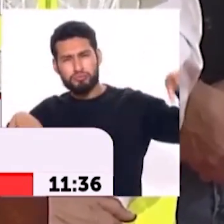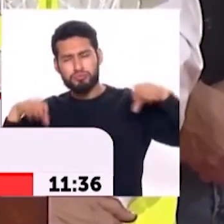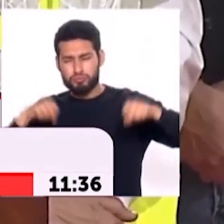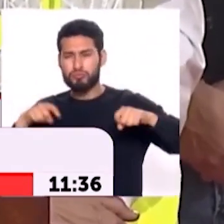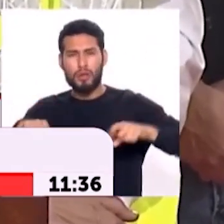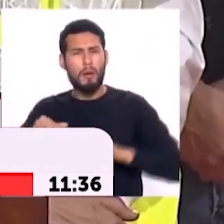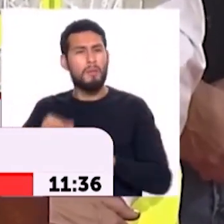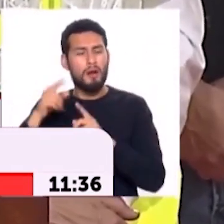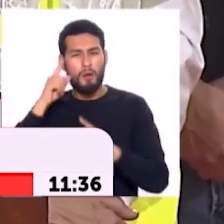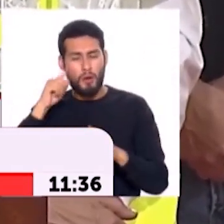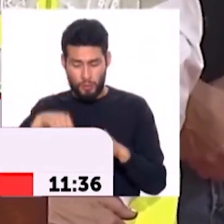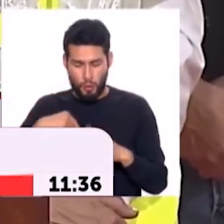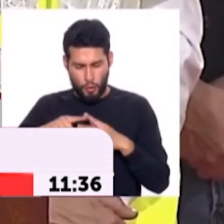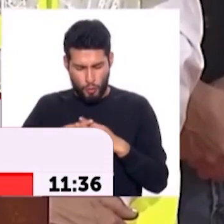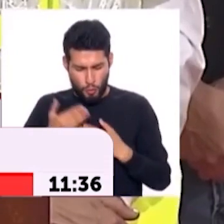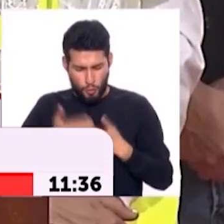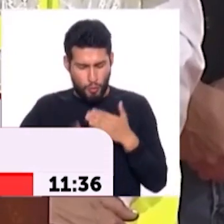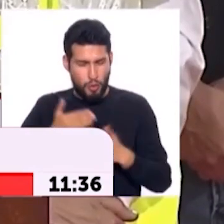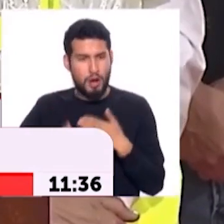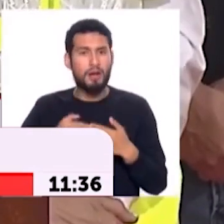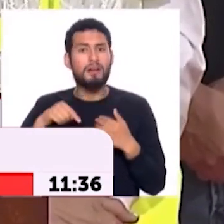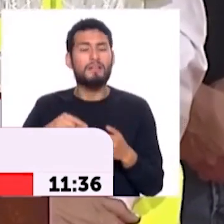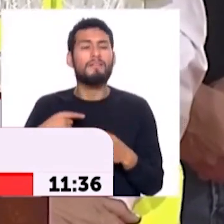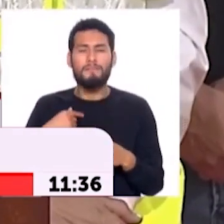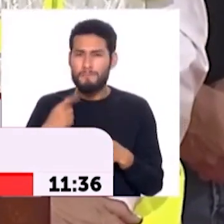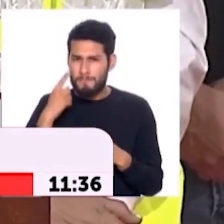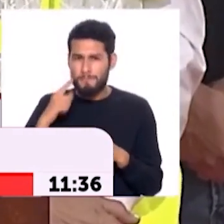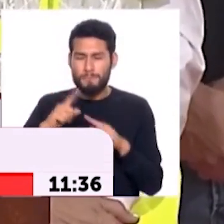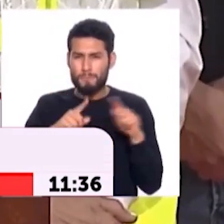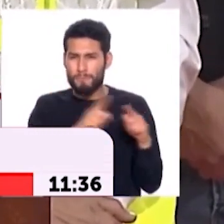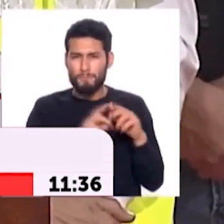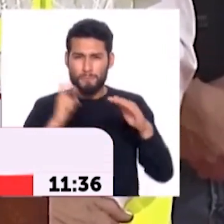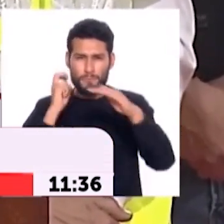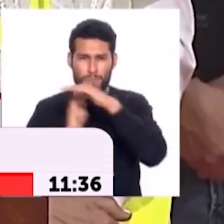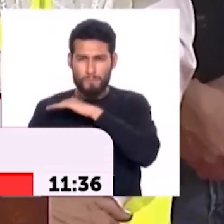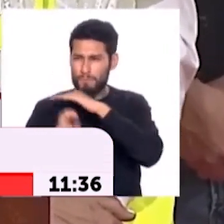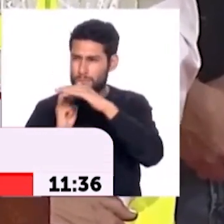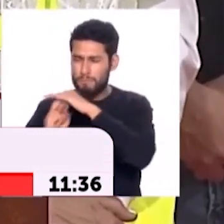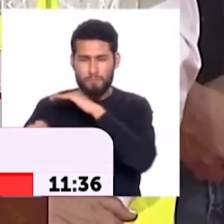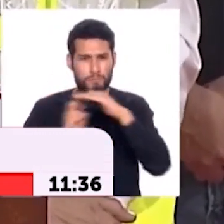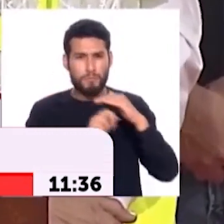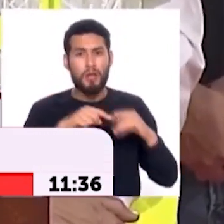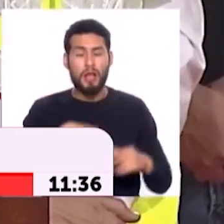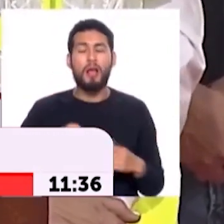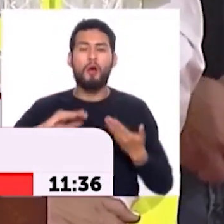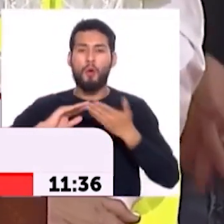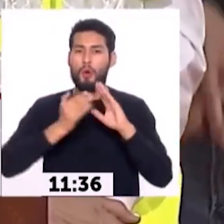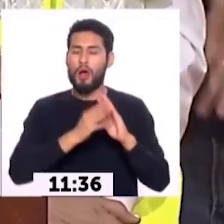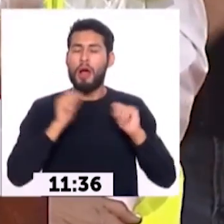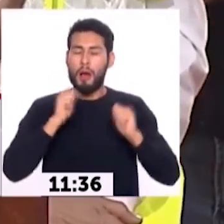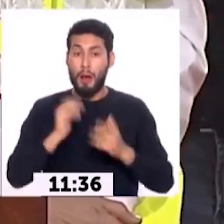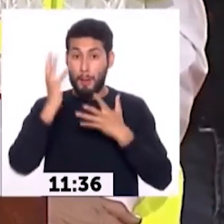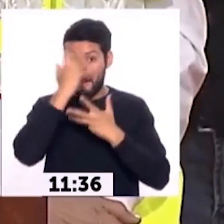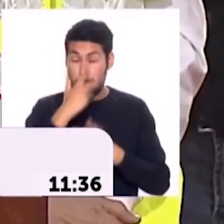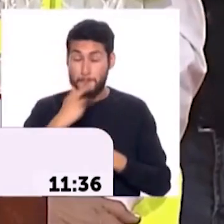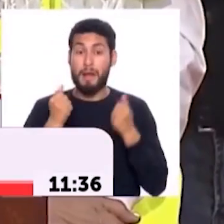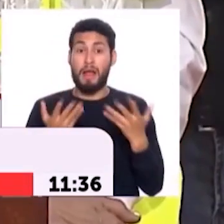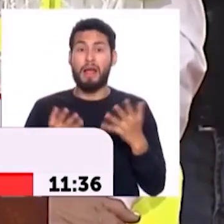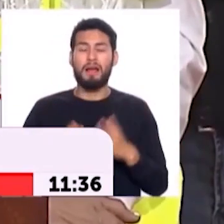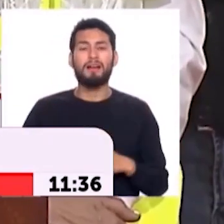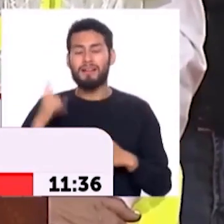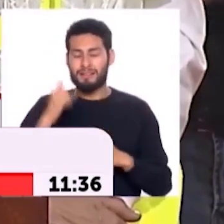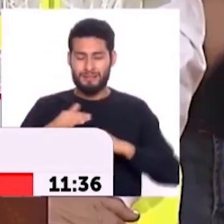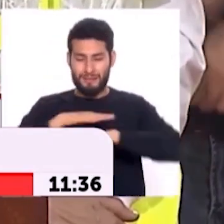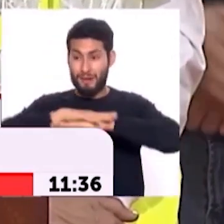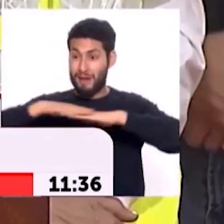punto, la jefa de Estado volvió a hacer un llamado a la unidad. Eso a pocos días de las protestas por la llamada toma